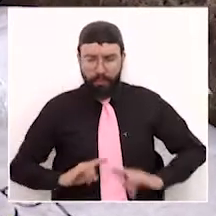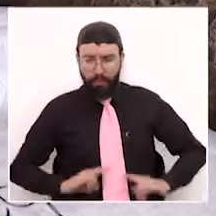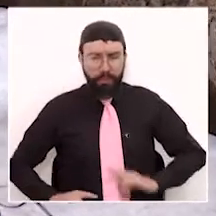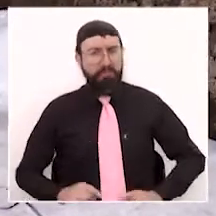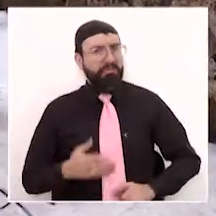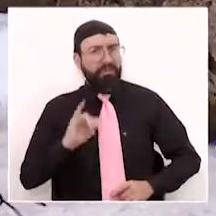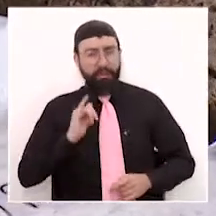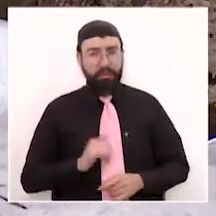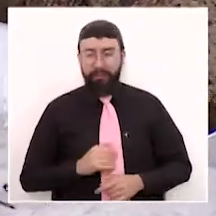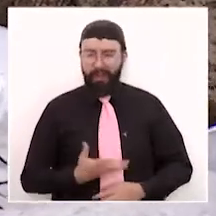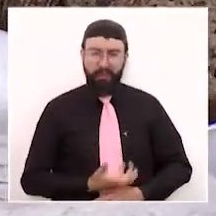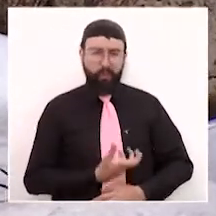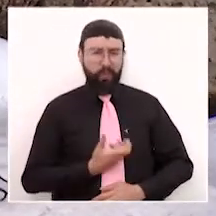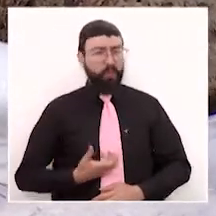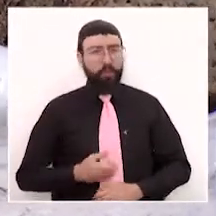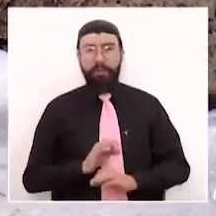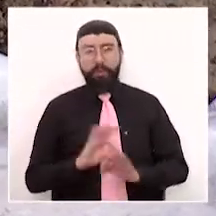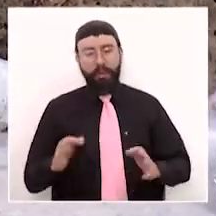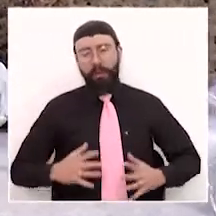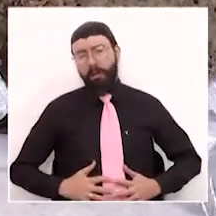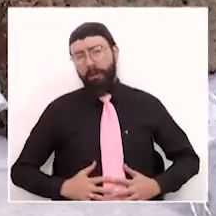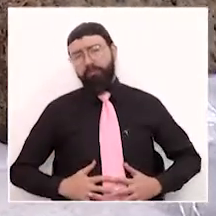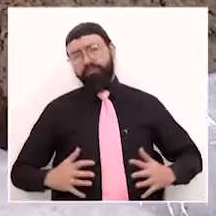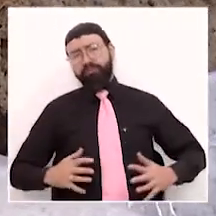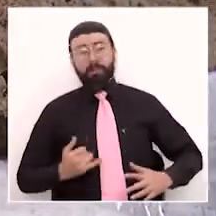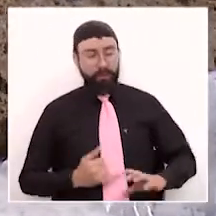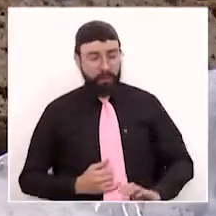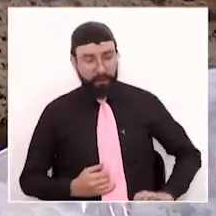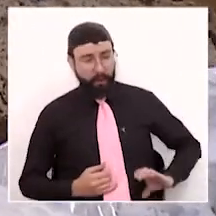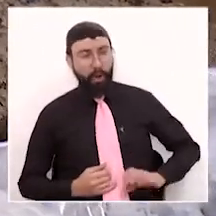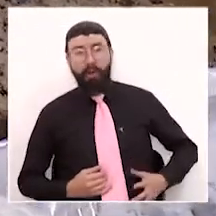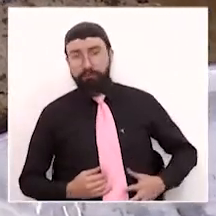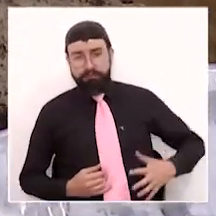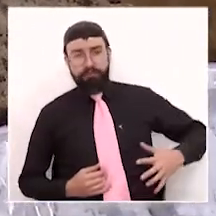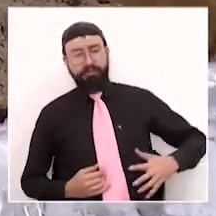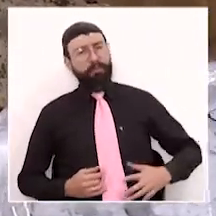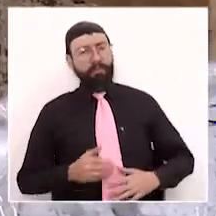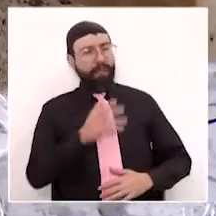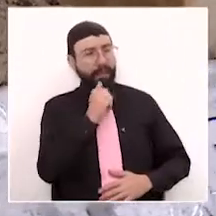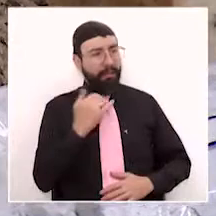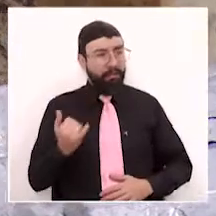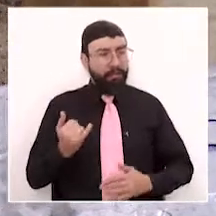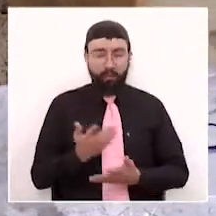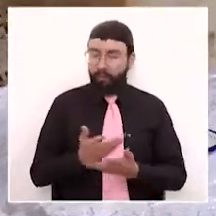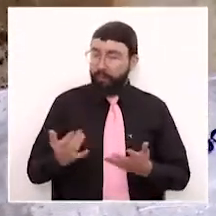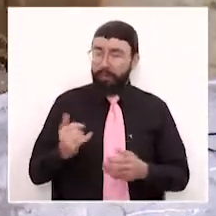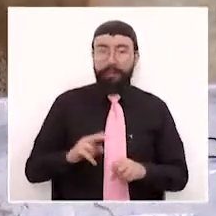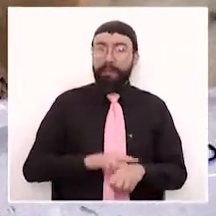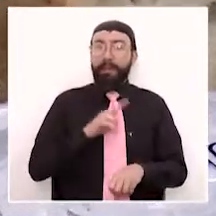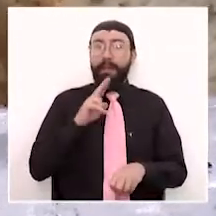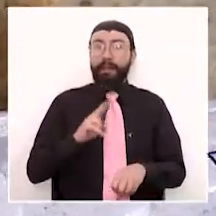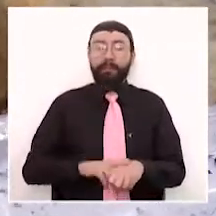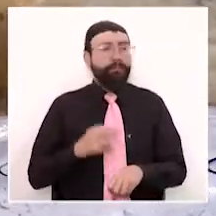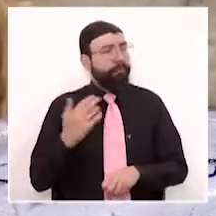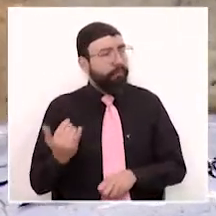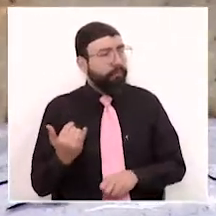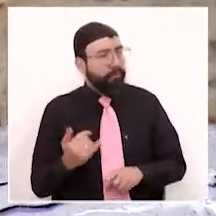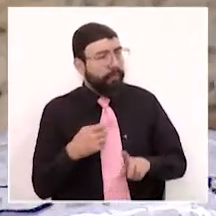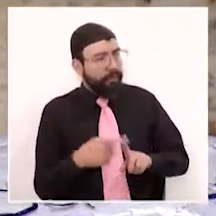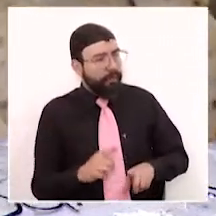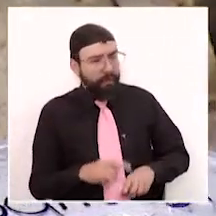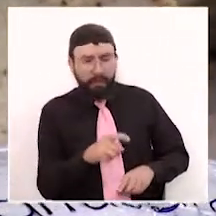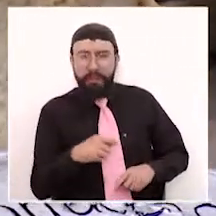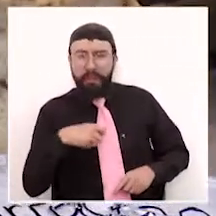gastritis, no nos va a hinchar el colon. Son panes que son completamente naturales porque básicamente los ingredientes que tienen